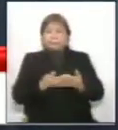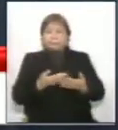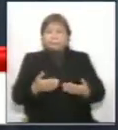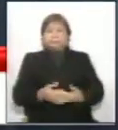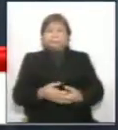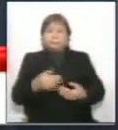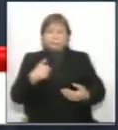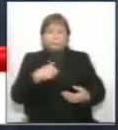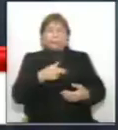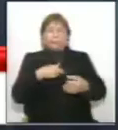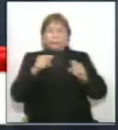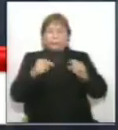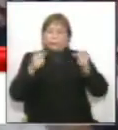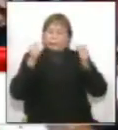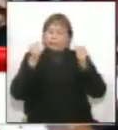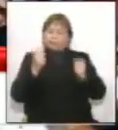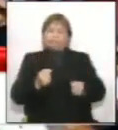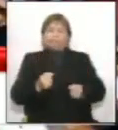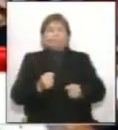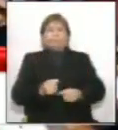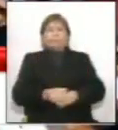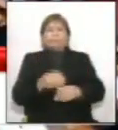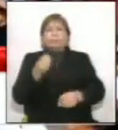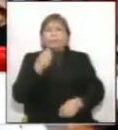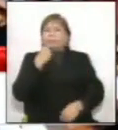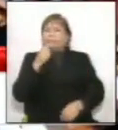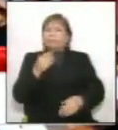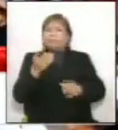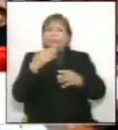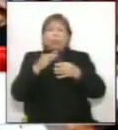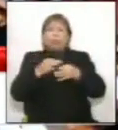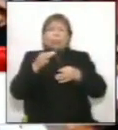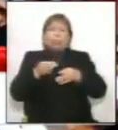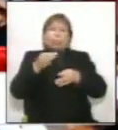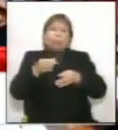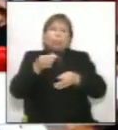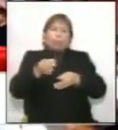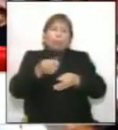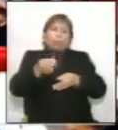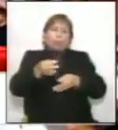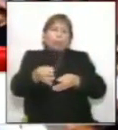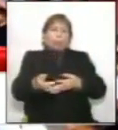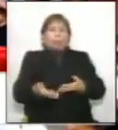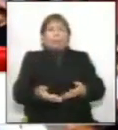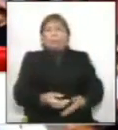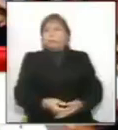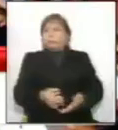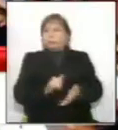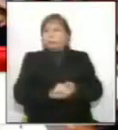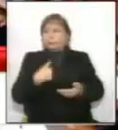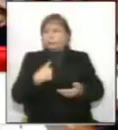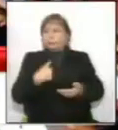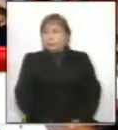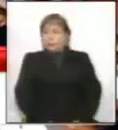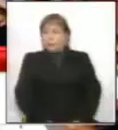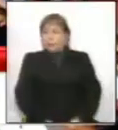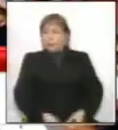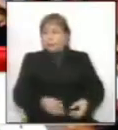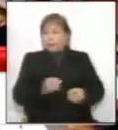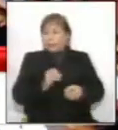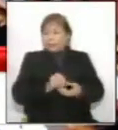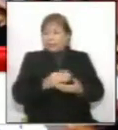nosotros debemos de una vez tomar una decisión, porque esto se ha venido dilatando y dilatando y dilatando. Señor presidente, no